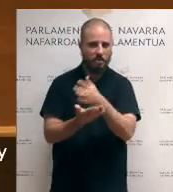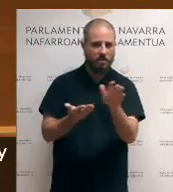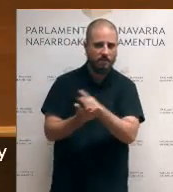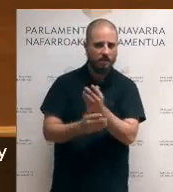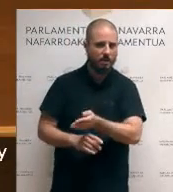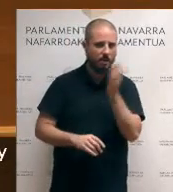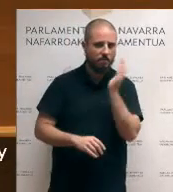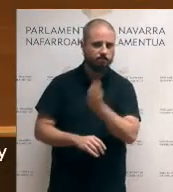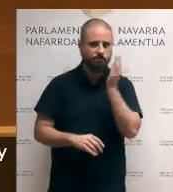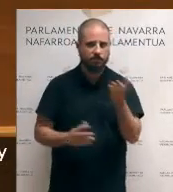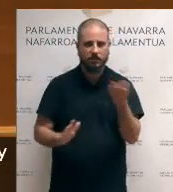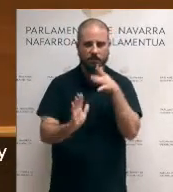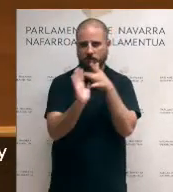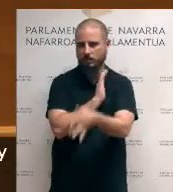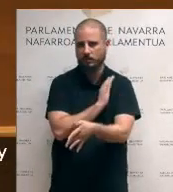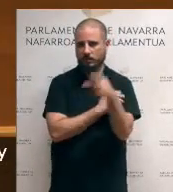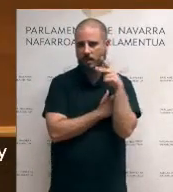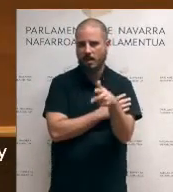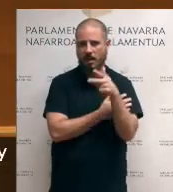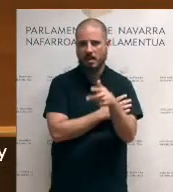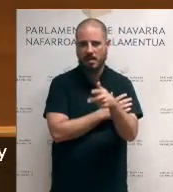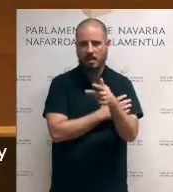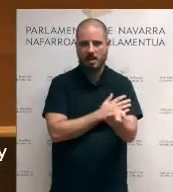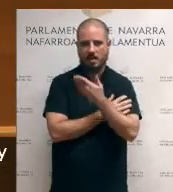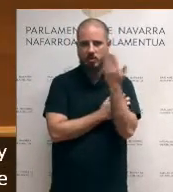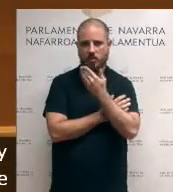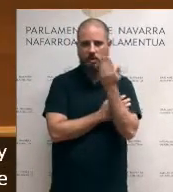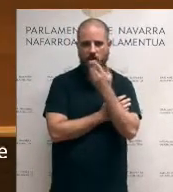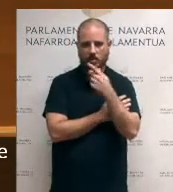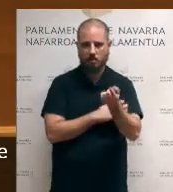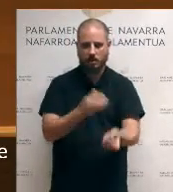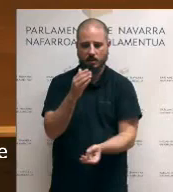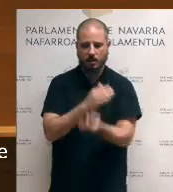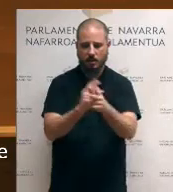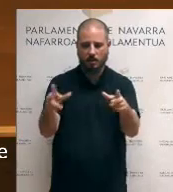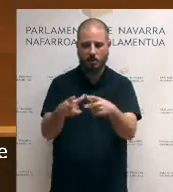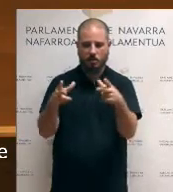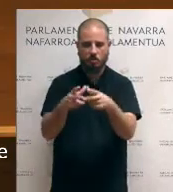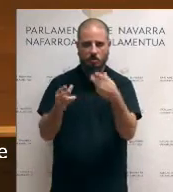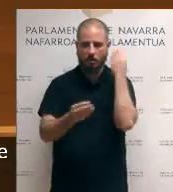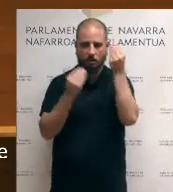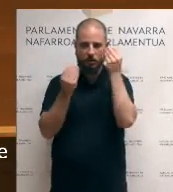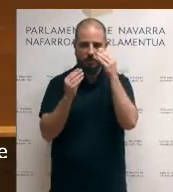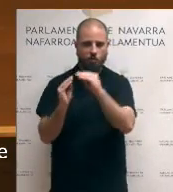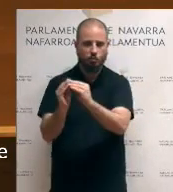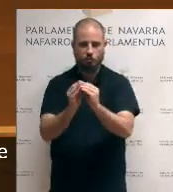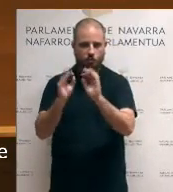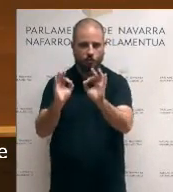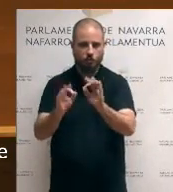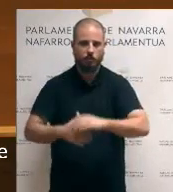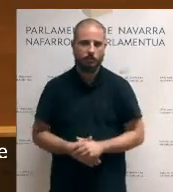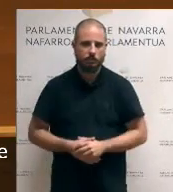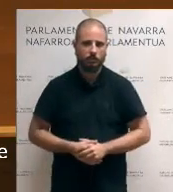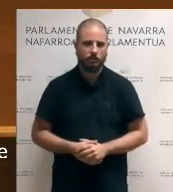contra ese derecho e intentar convertir la escuela en un agente de creación de una sociedad de pensamiento único. Para ello, la